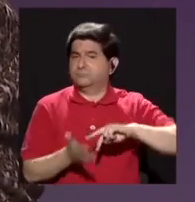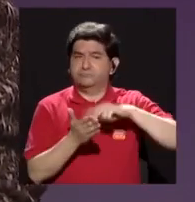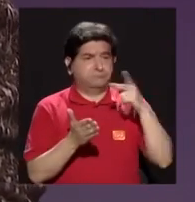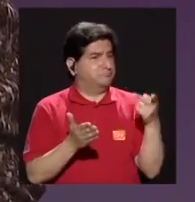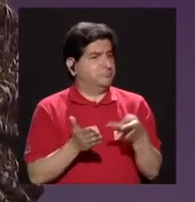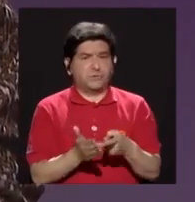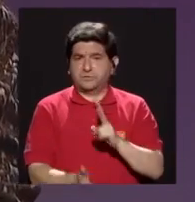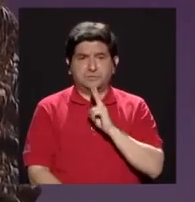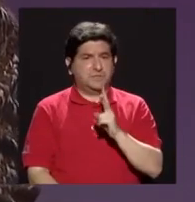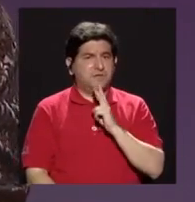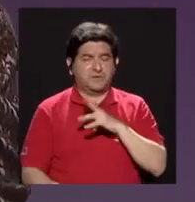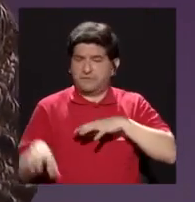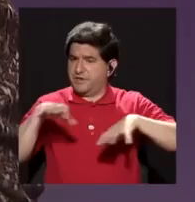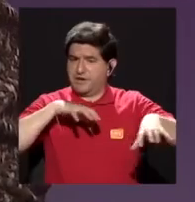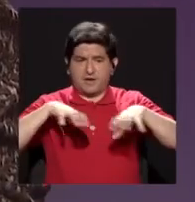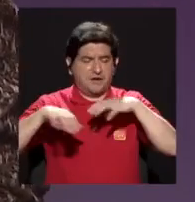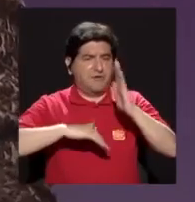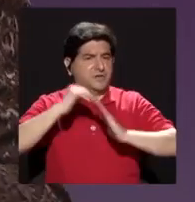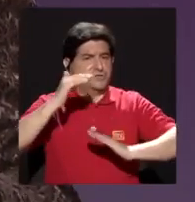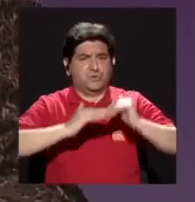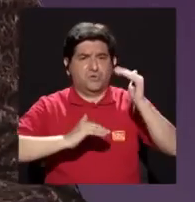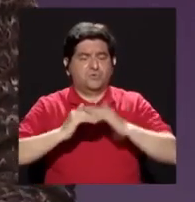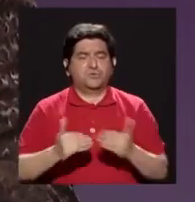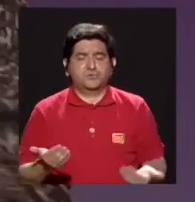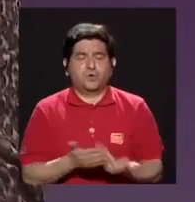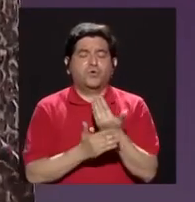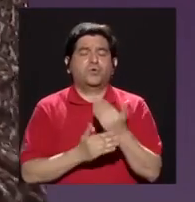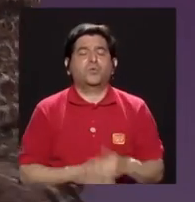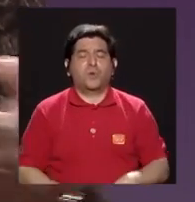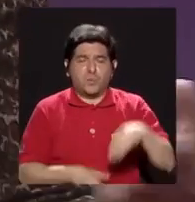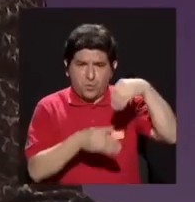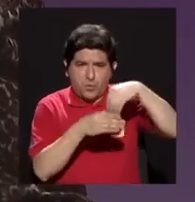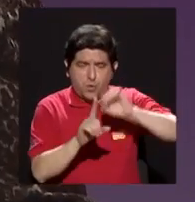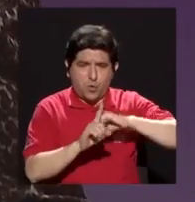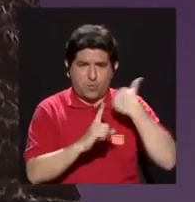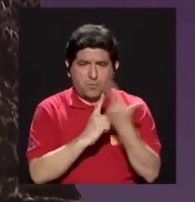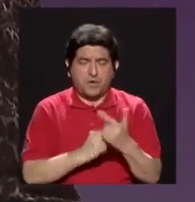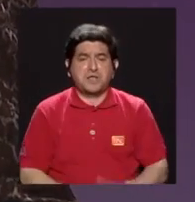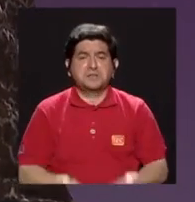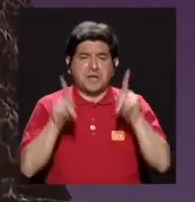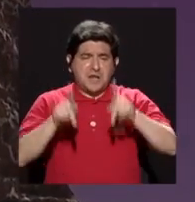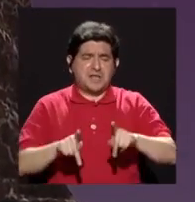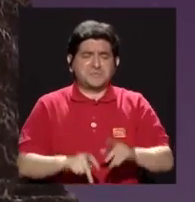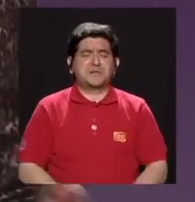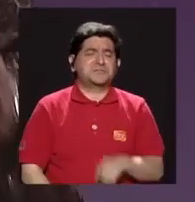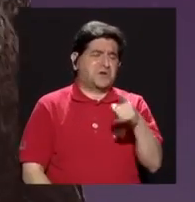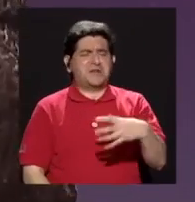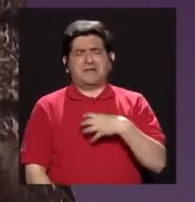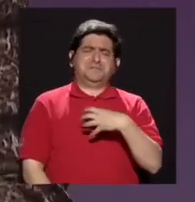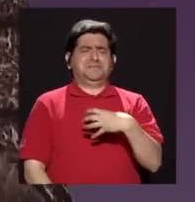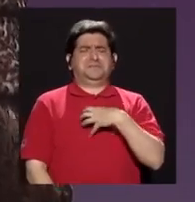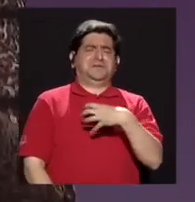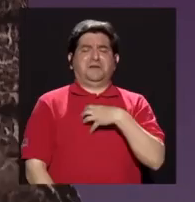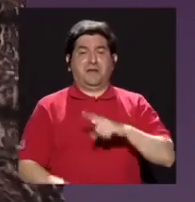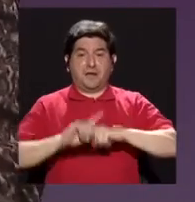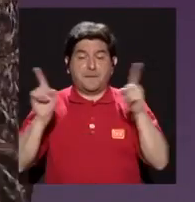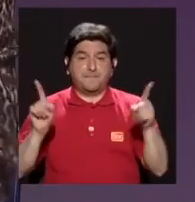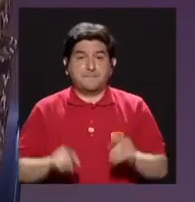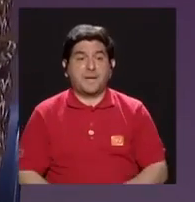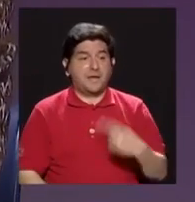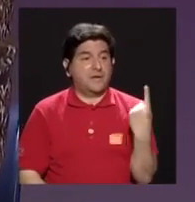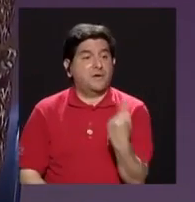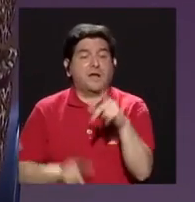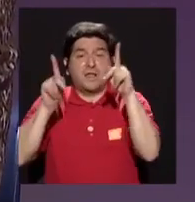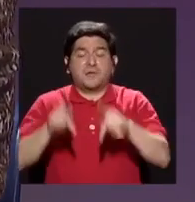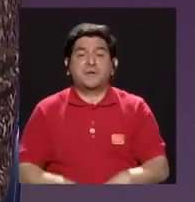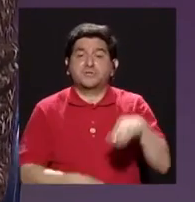realmente las reacciones en la construcción de un nuevo tejido social todo mundo se desgarra las vestiduras por el tejido social pero cuando le toca a cada quien